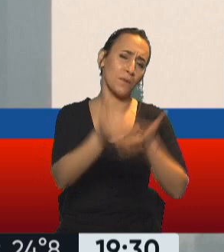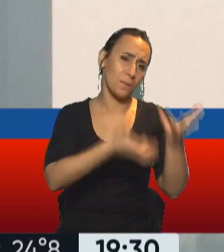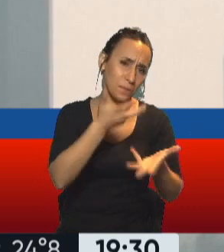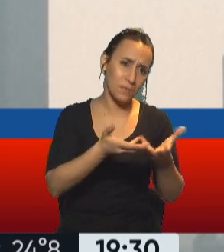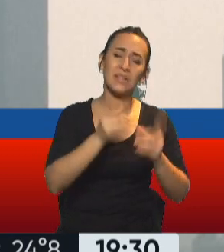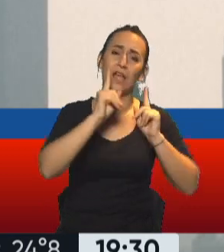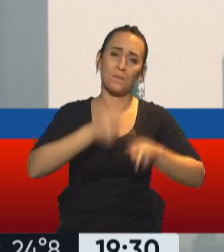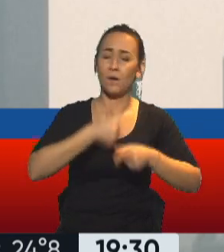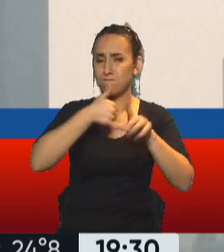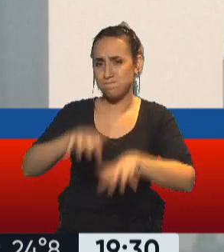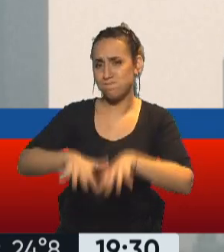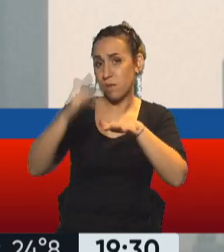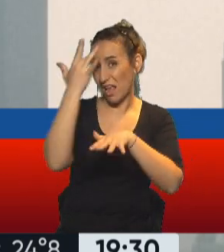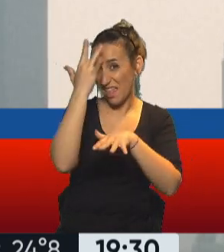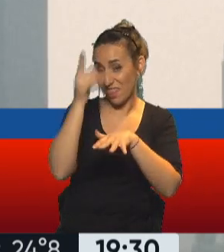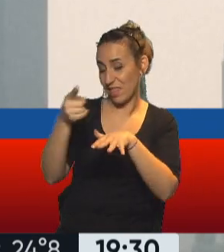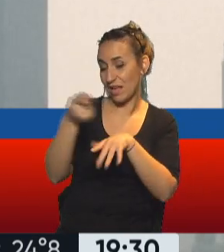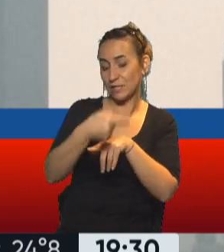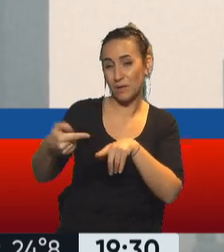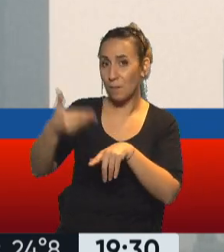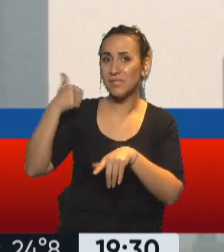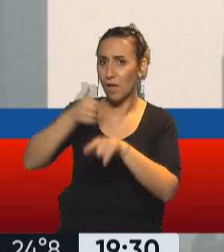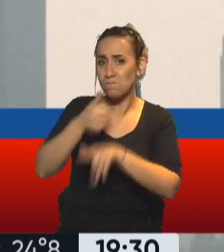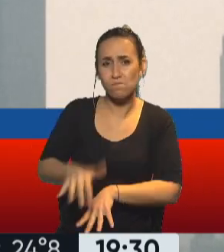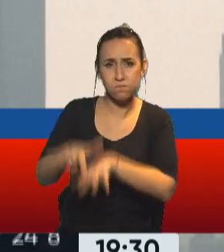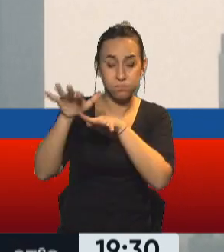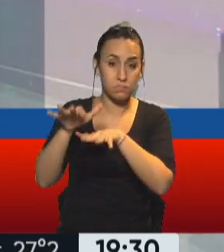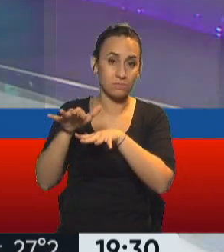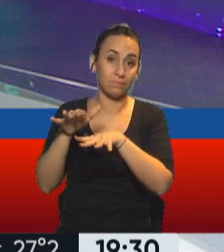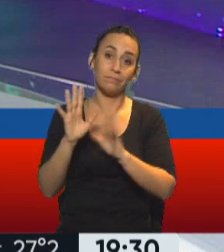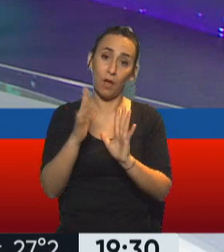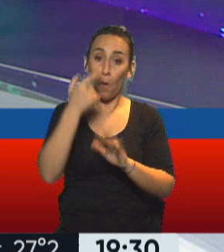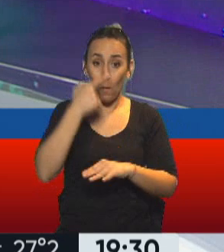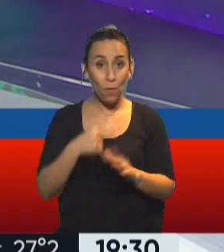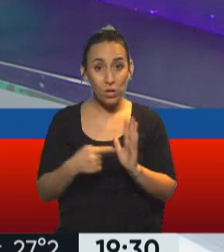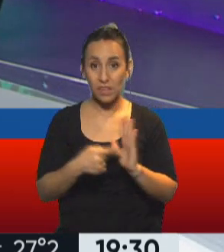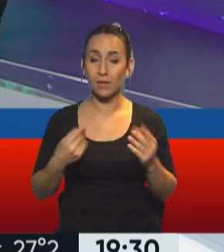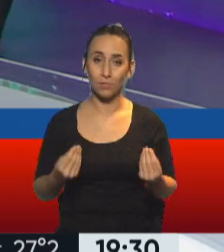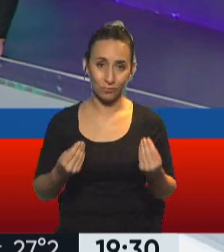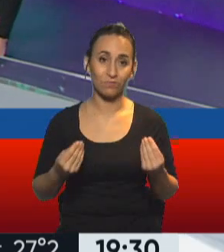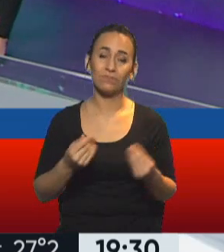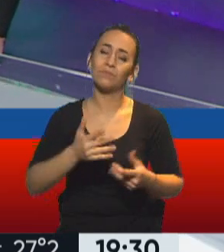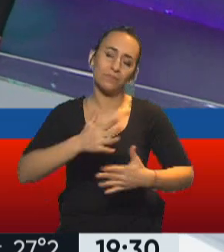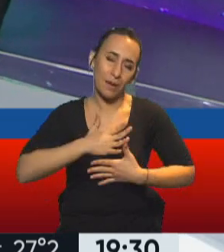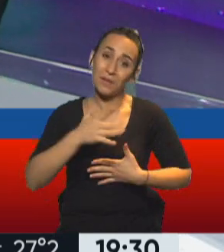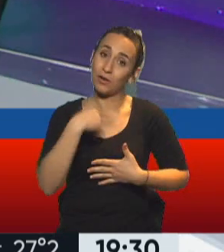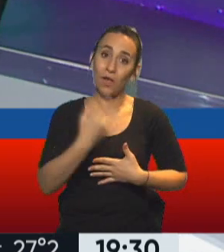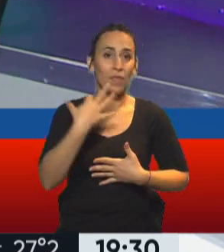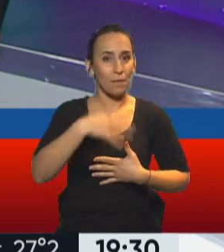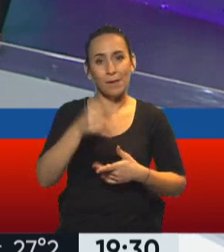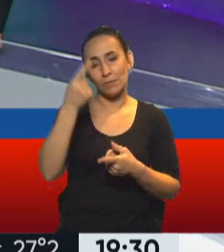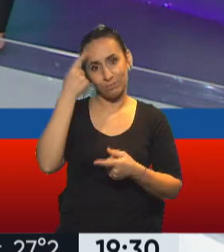tuvimos inundaciones en India la semana pasada. Bueno, para ir cerrando, acá me parece que lo que hay que tener en cuenta que estamos hablando